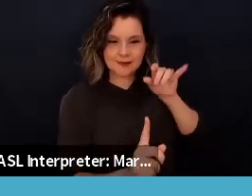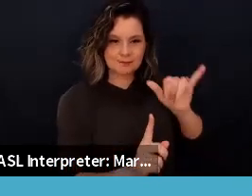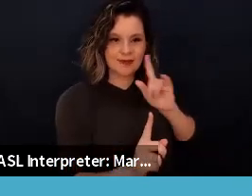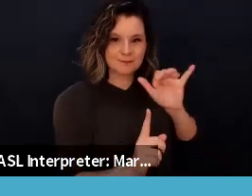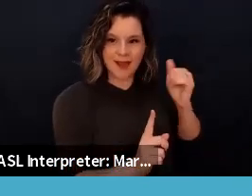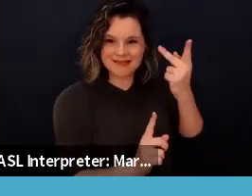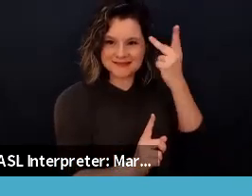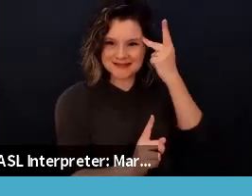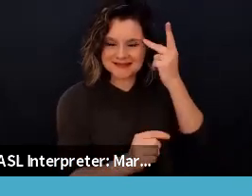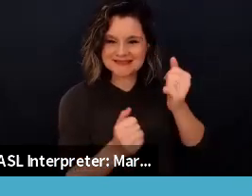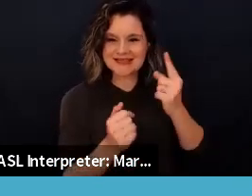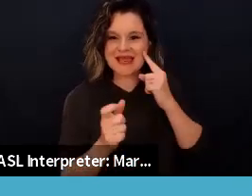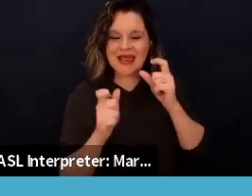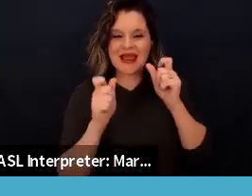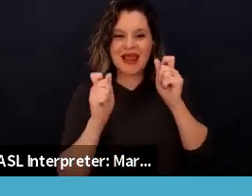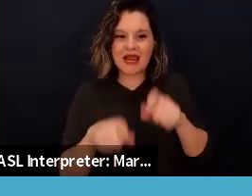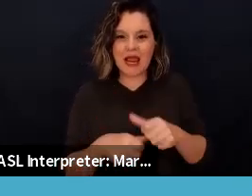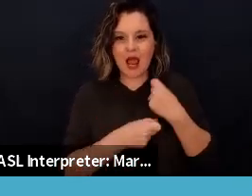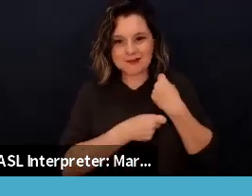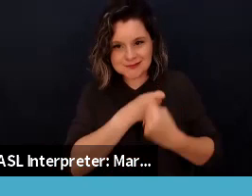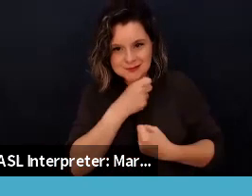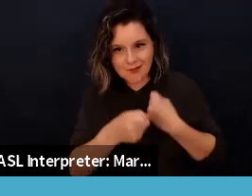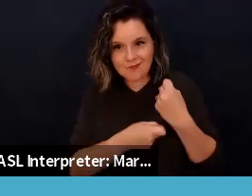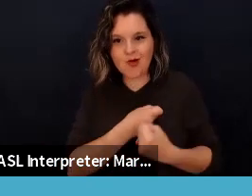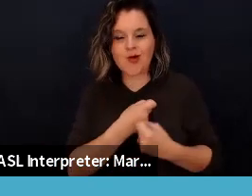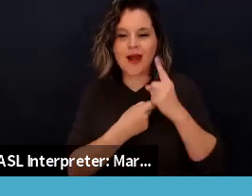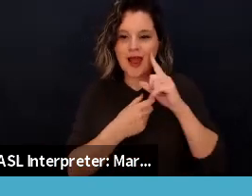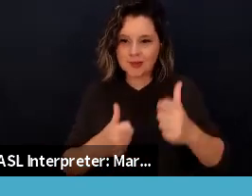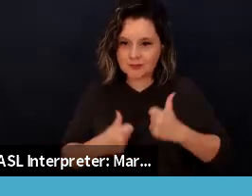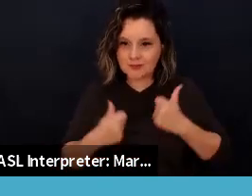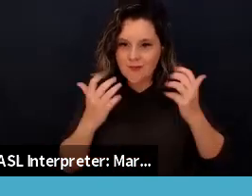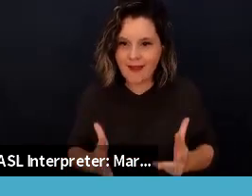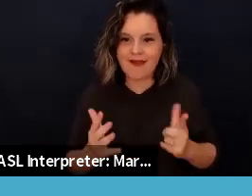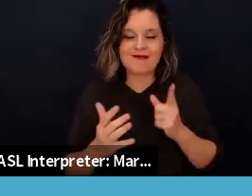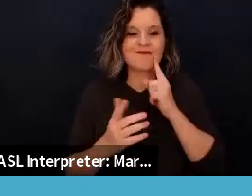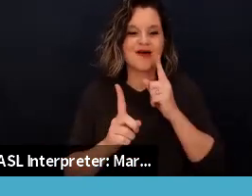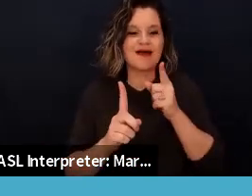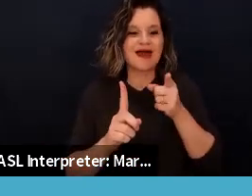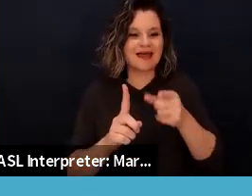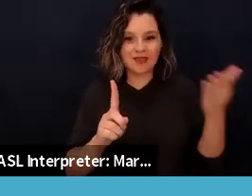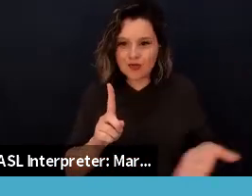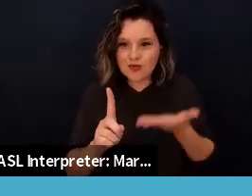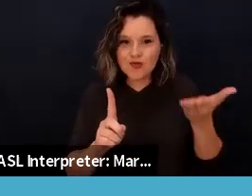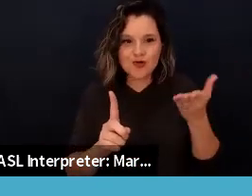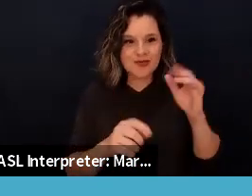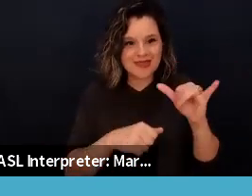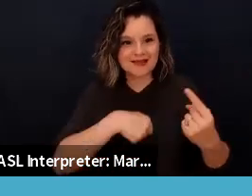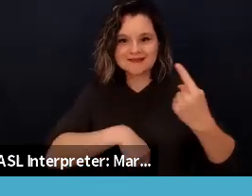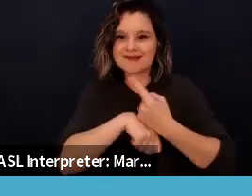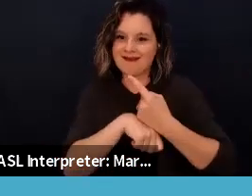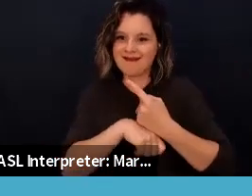políticas y que han sufrido, han sobrevivido y están aquí el día que